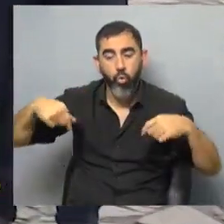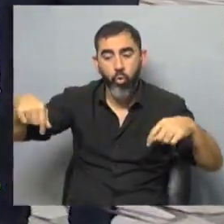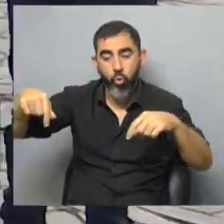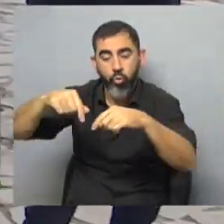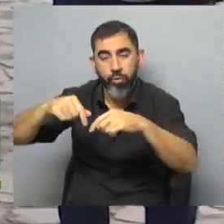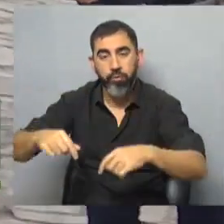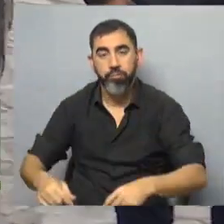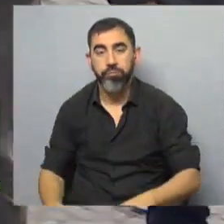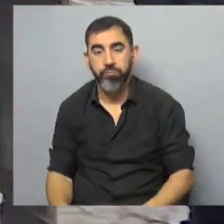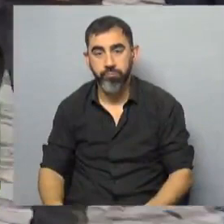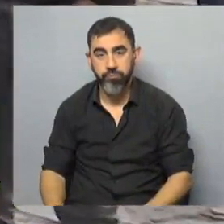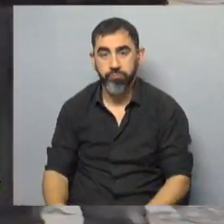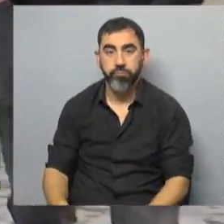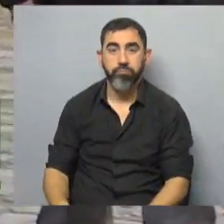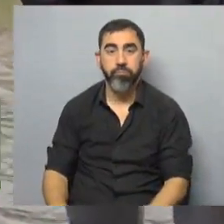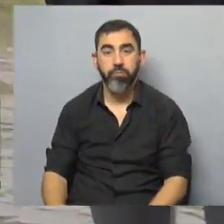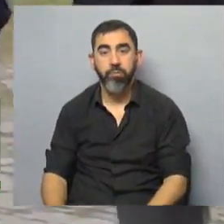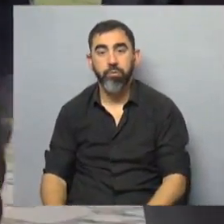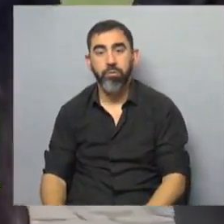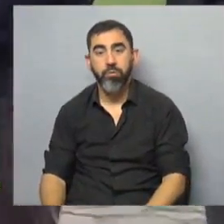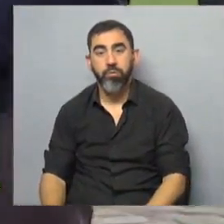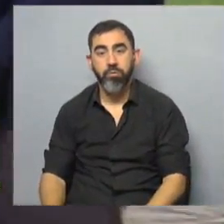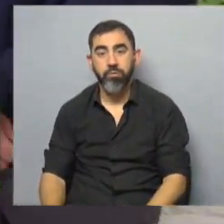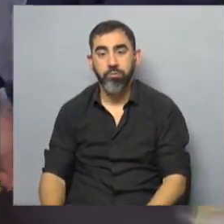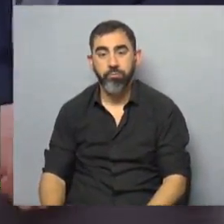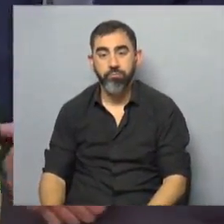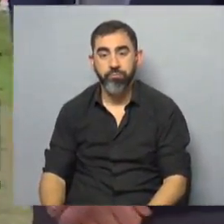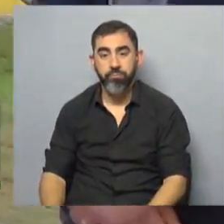fue un poco el diferencial, nos decían desde Crisol.